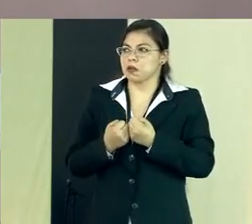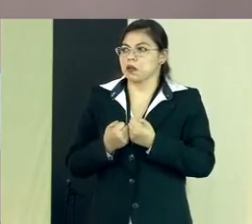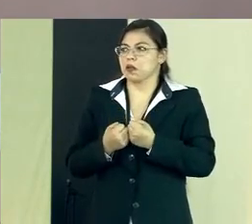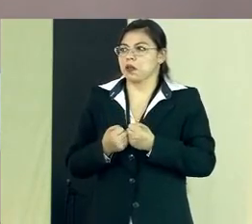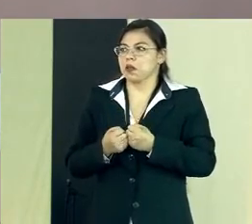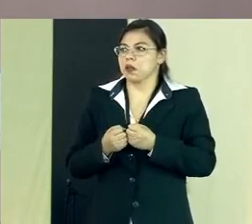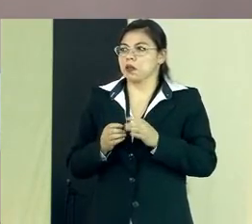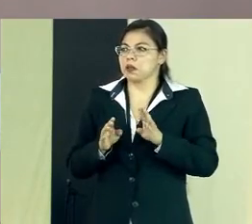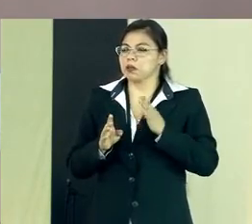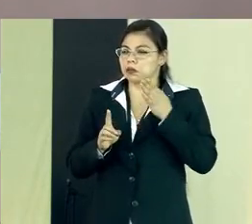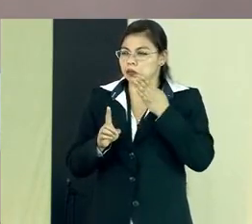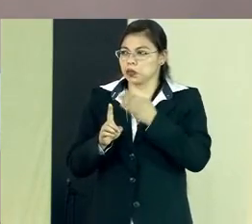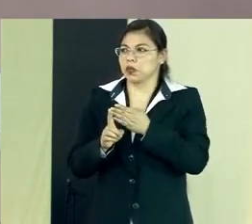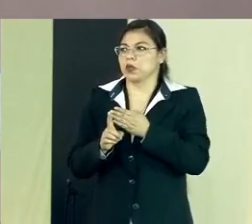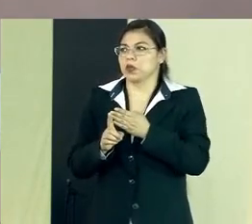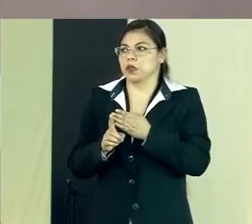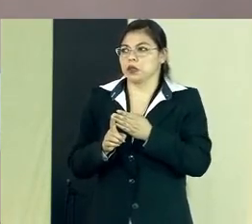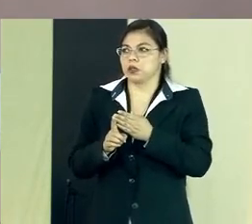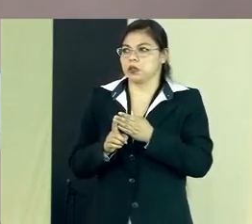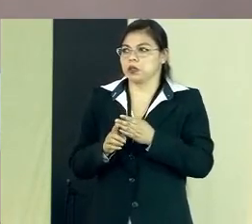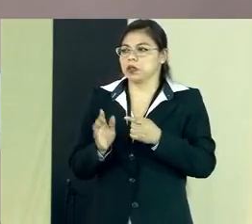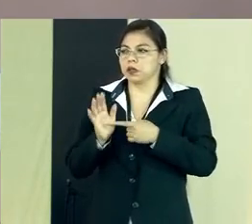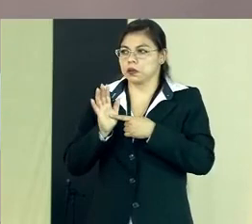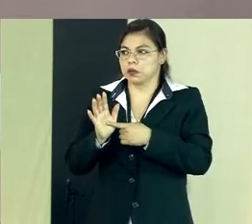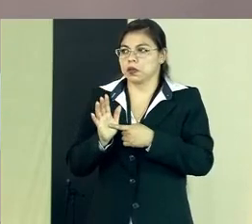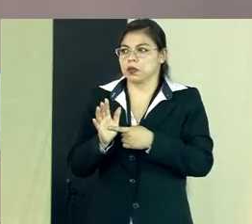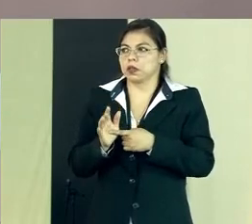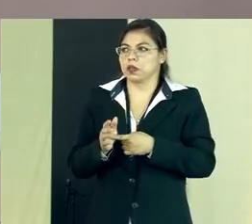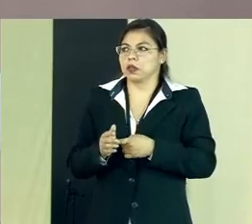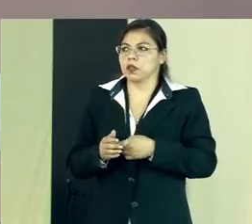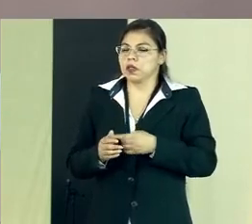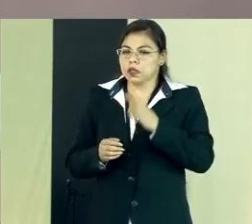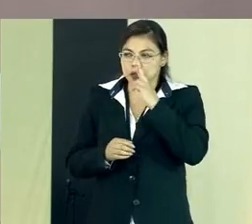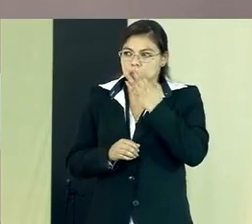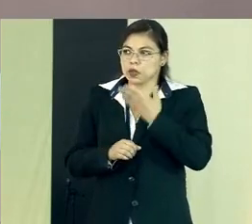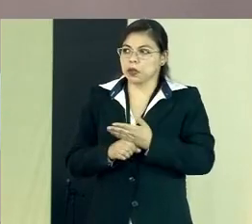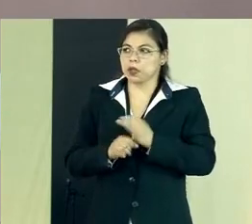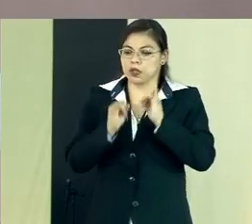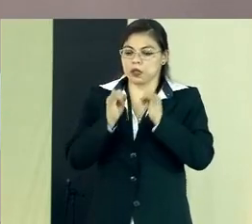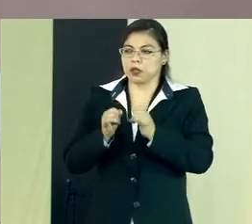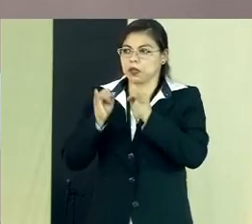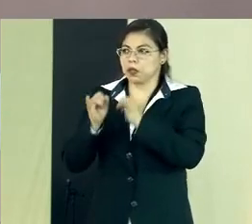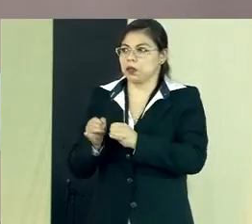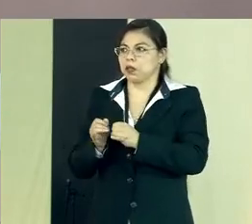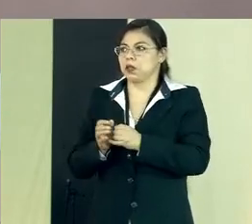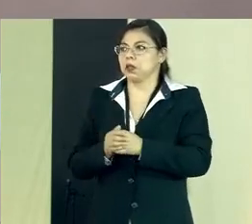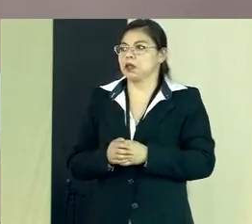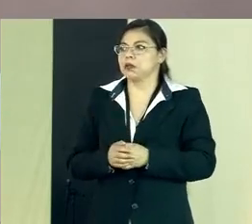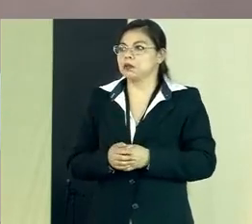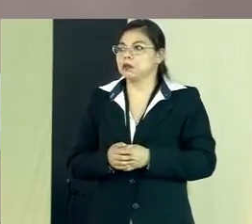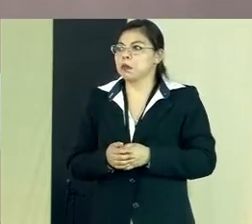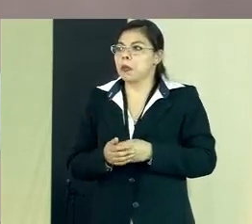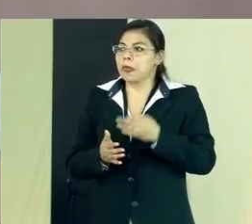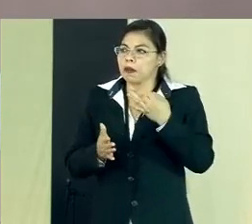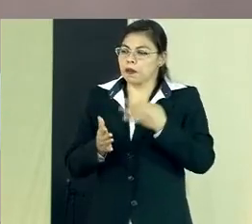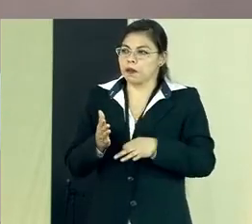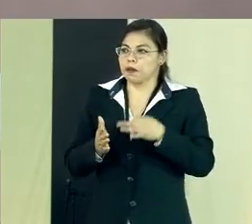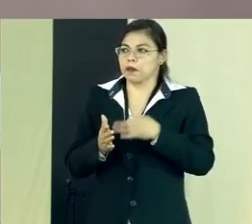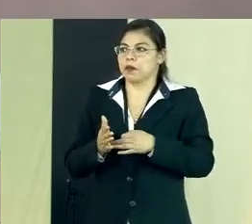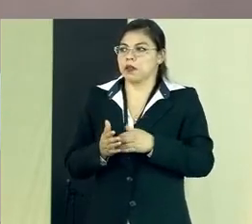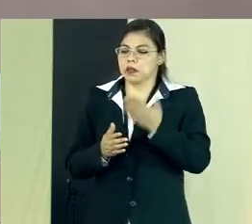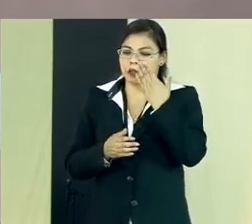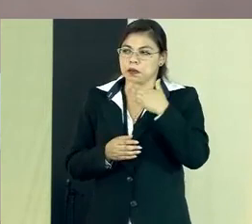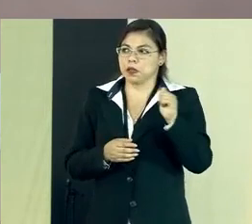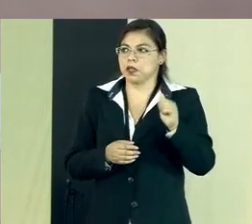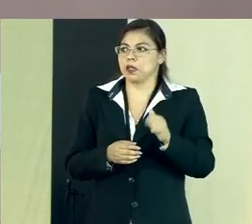enfoque implacable en la responsabilidad individual una incapacidad ingente de